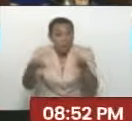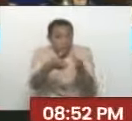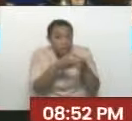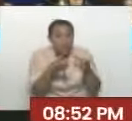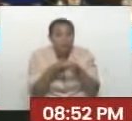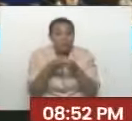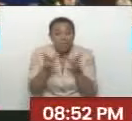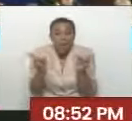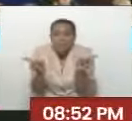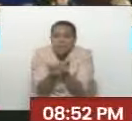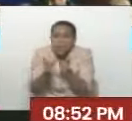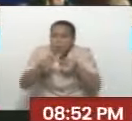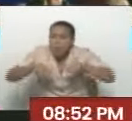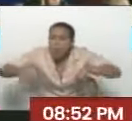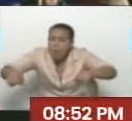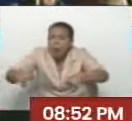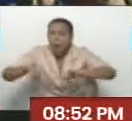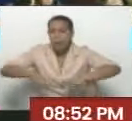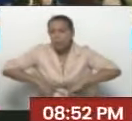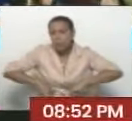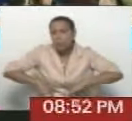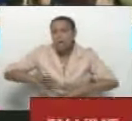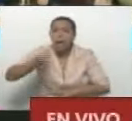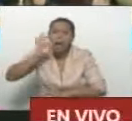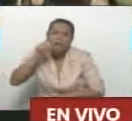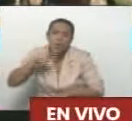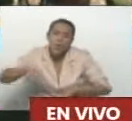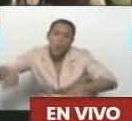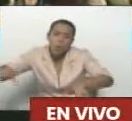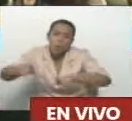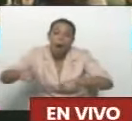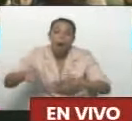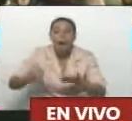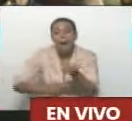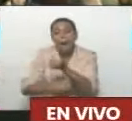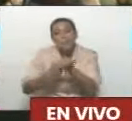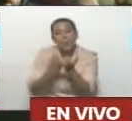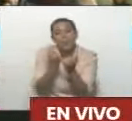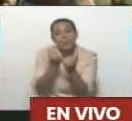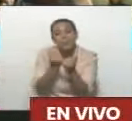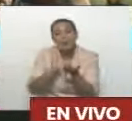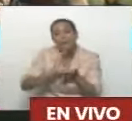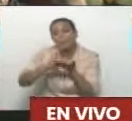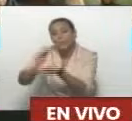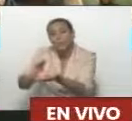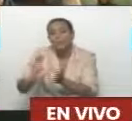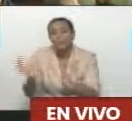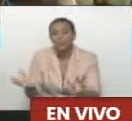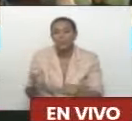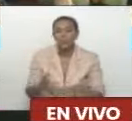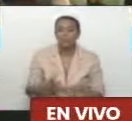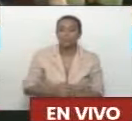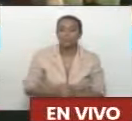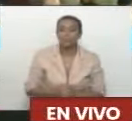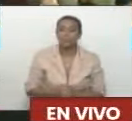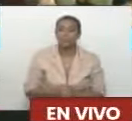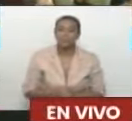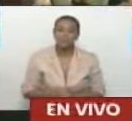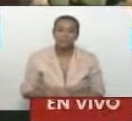con pequeños locales, taguaritas, café, que también necesitan ese apoyo y esa expresión de su propia cultura.